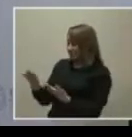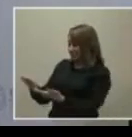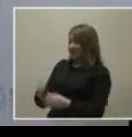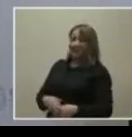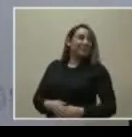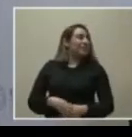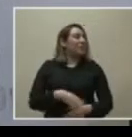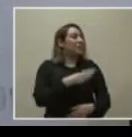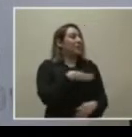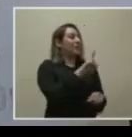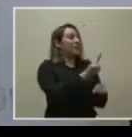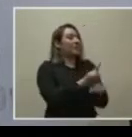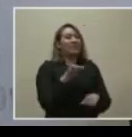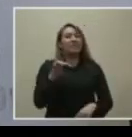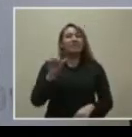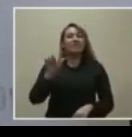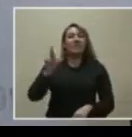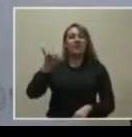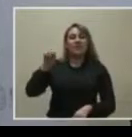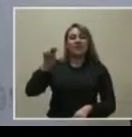En el caso de la